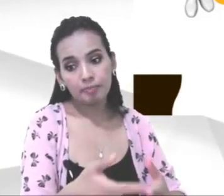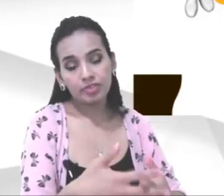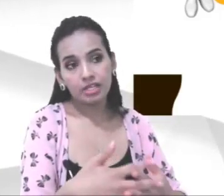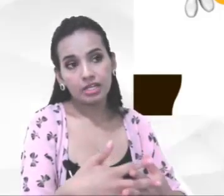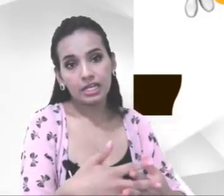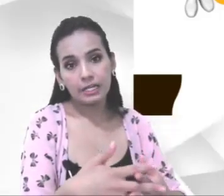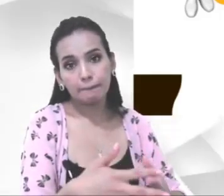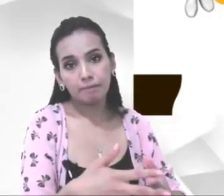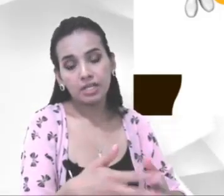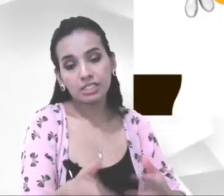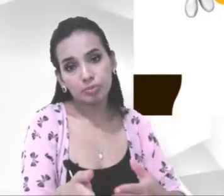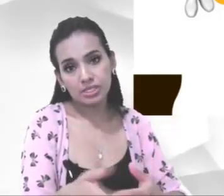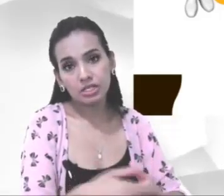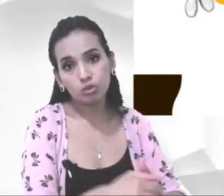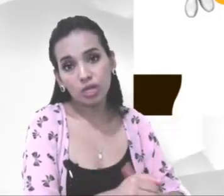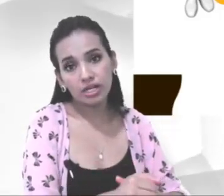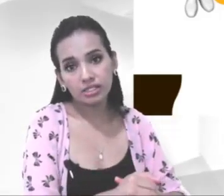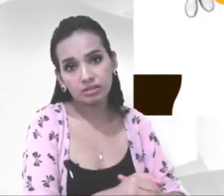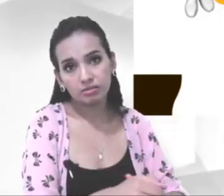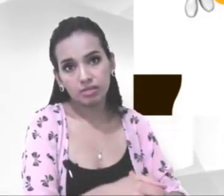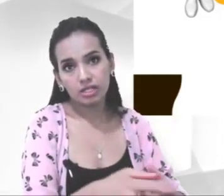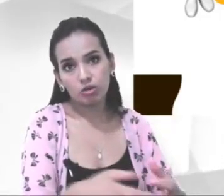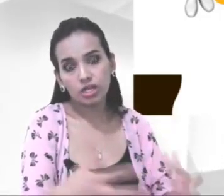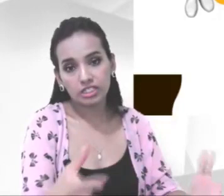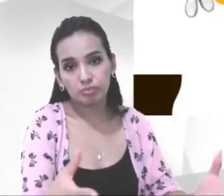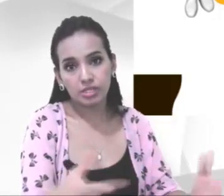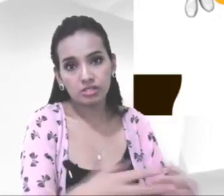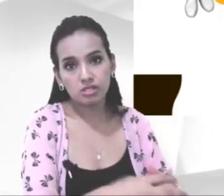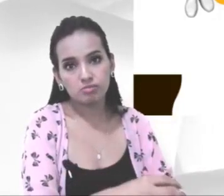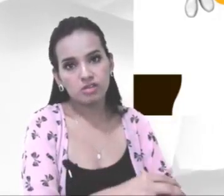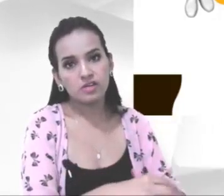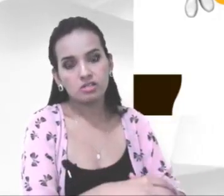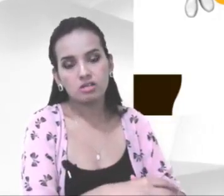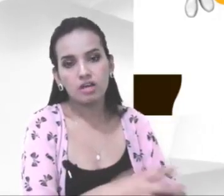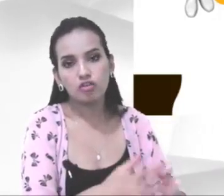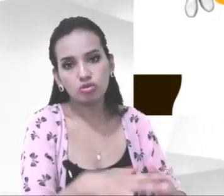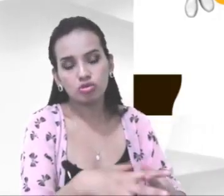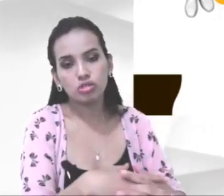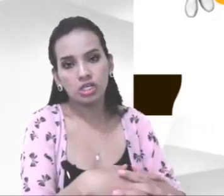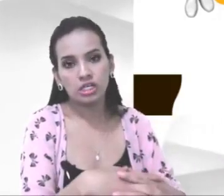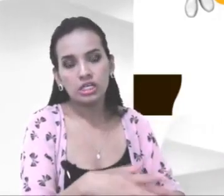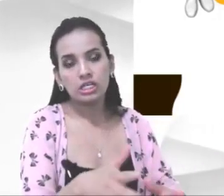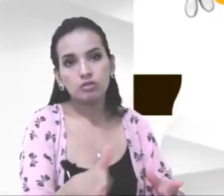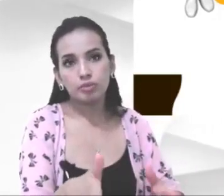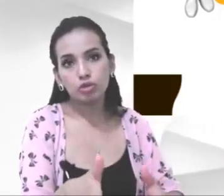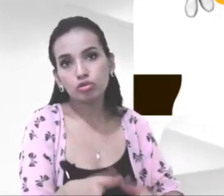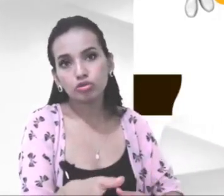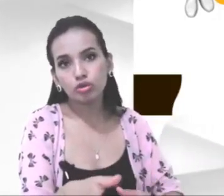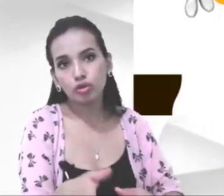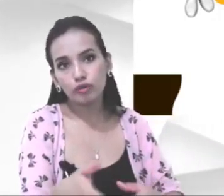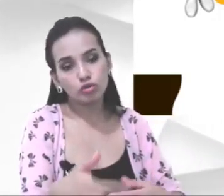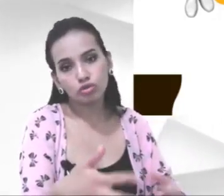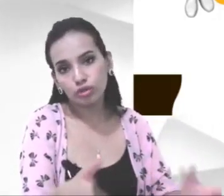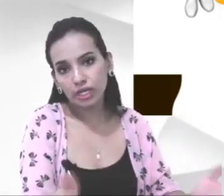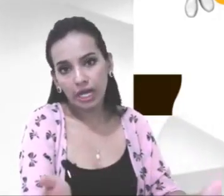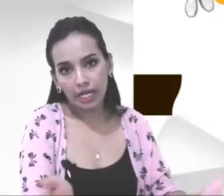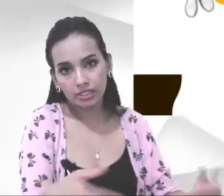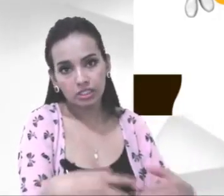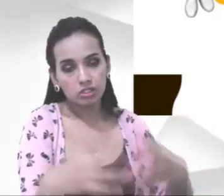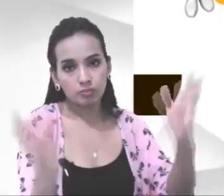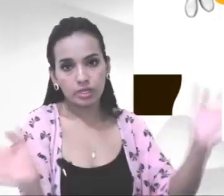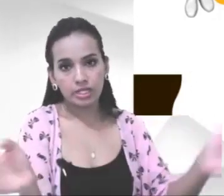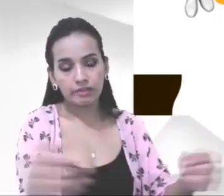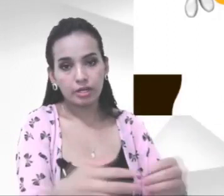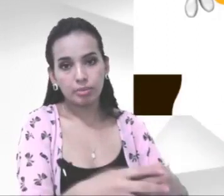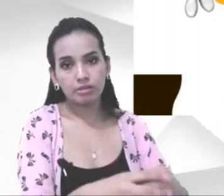que las especies naturales o las especies vivas evolucionan pero no sólo evolucionan a